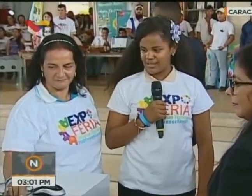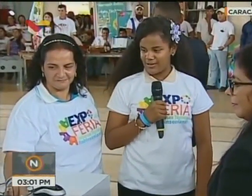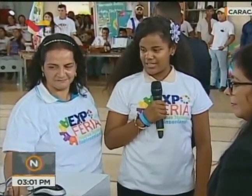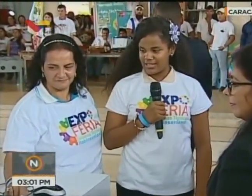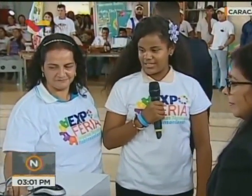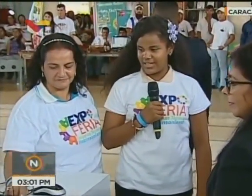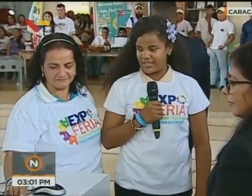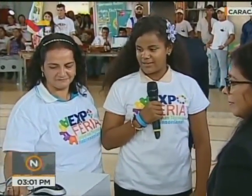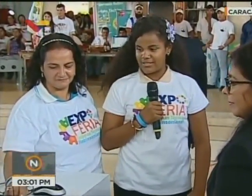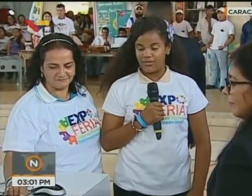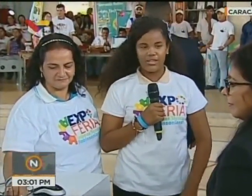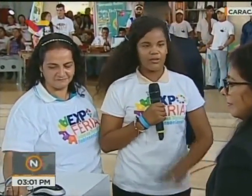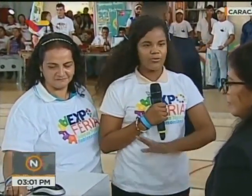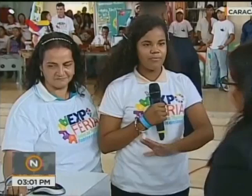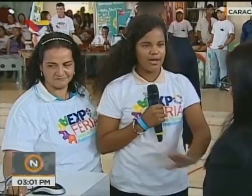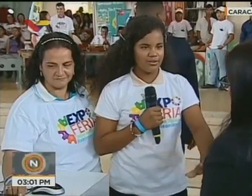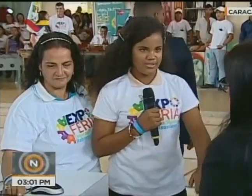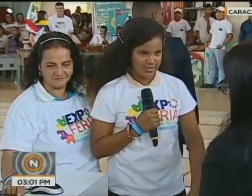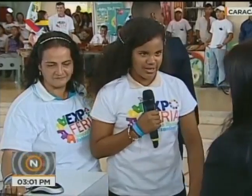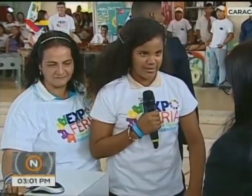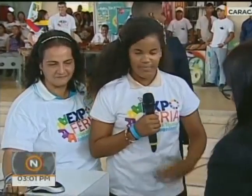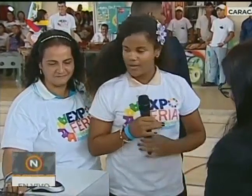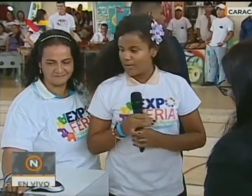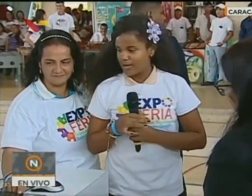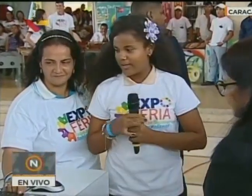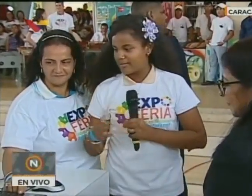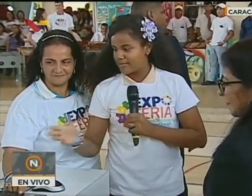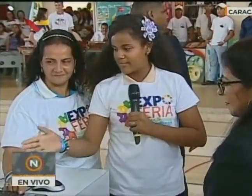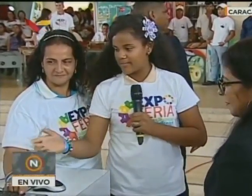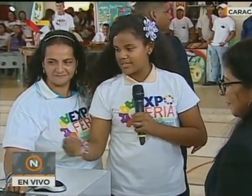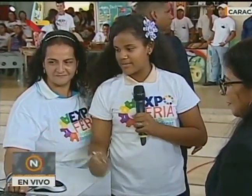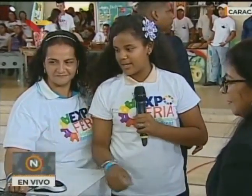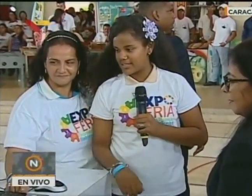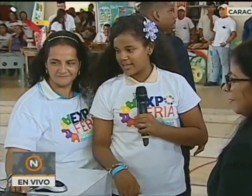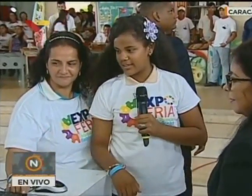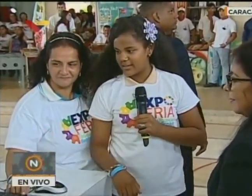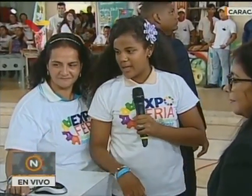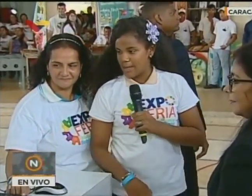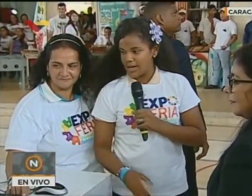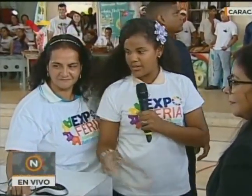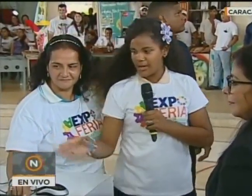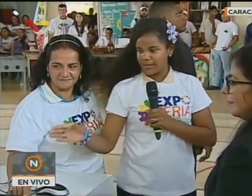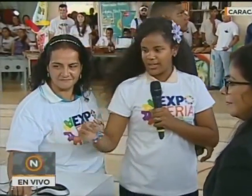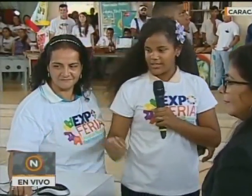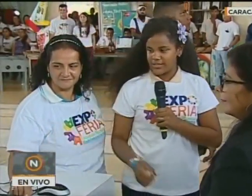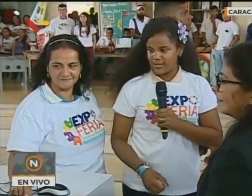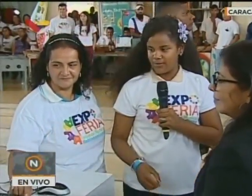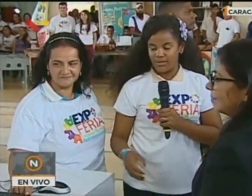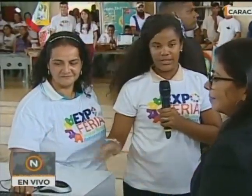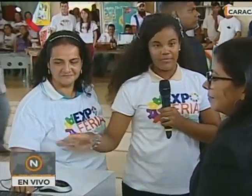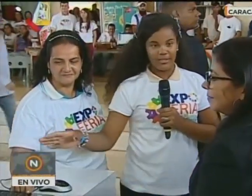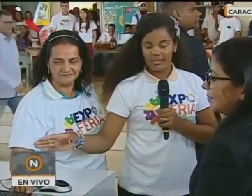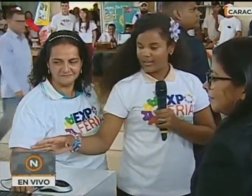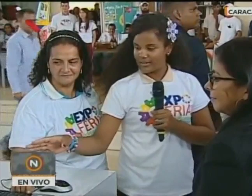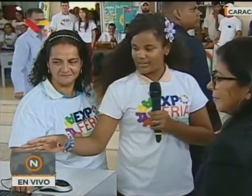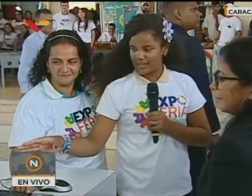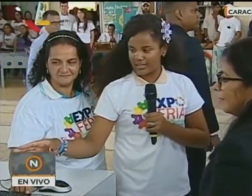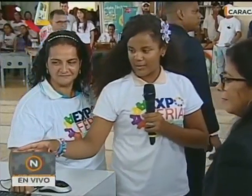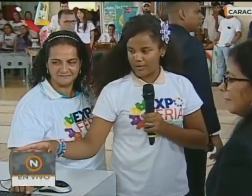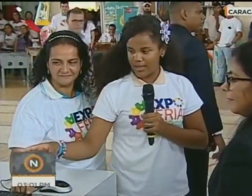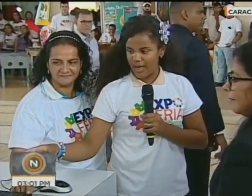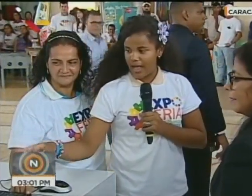y transacciones sin la intervención de algún banco central. Ok, pasamos a la siguiente. Mayor capitalización, nuestras